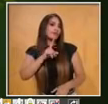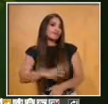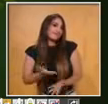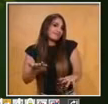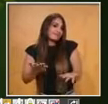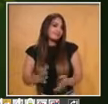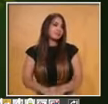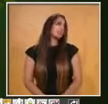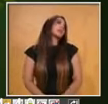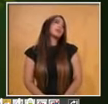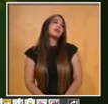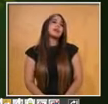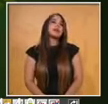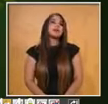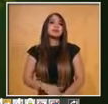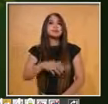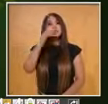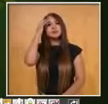Excelente.